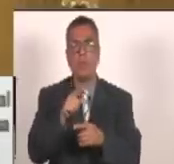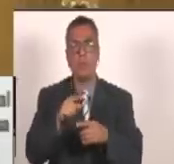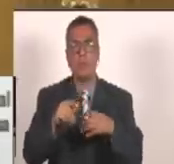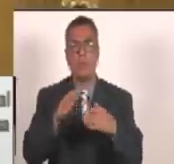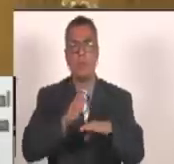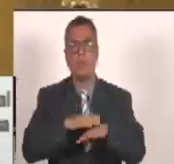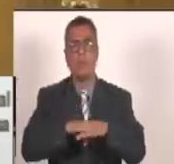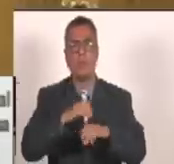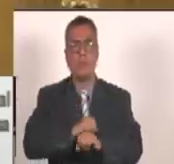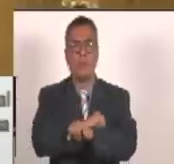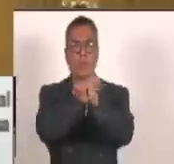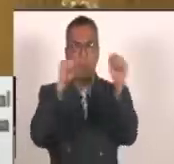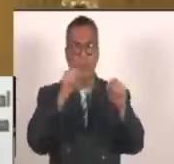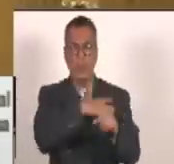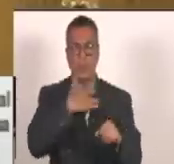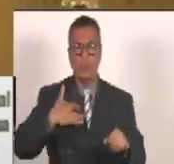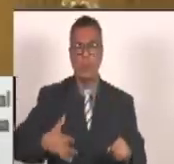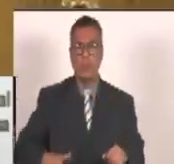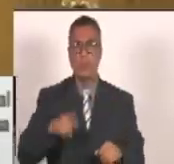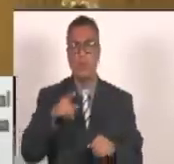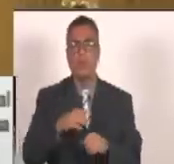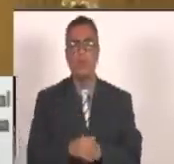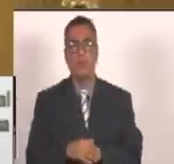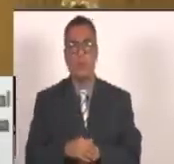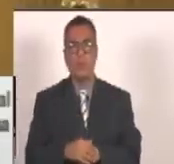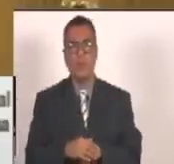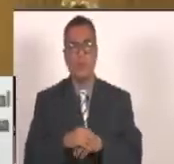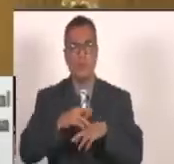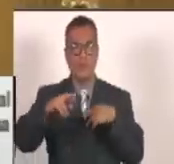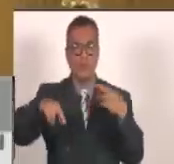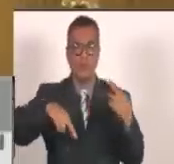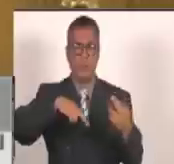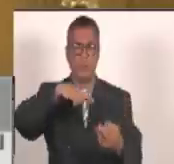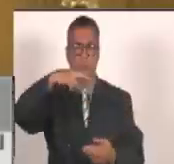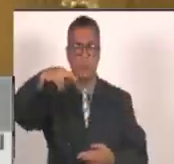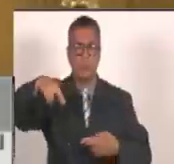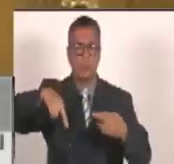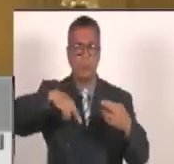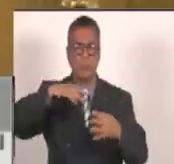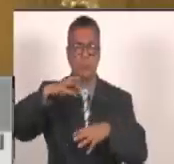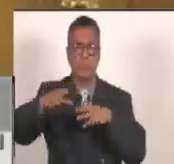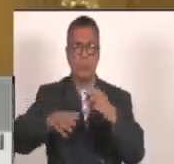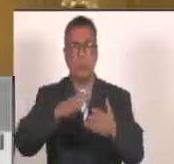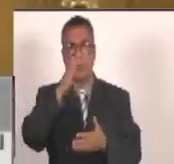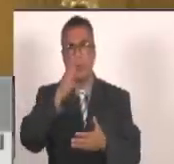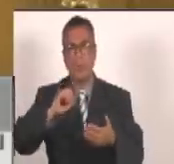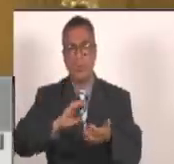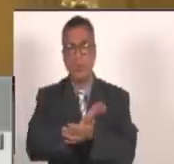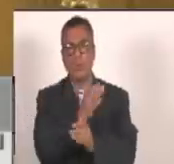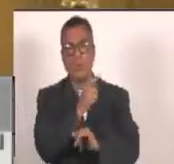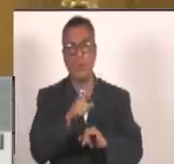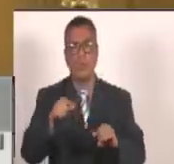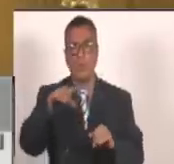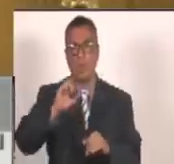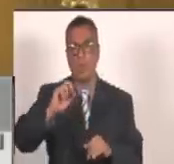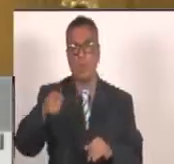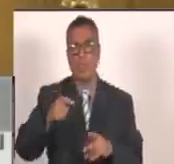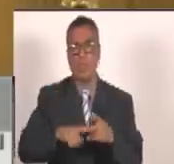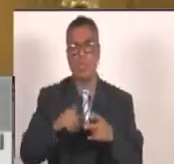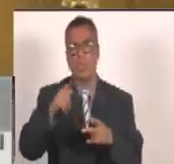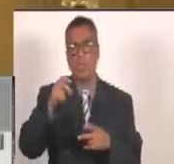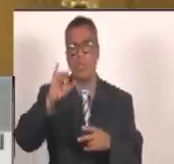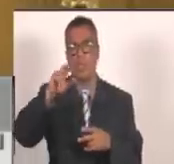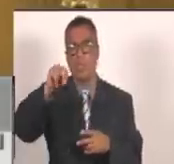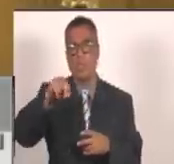tragedia que ocurrió esta mañana en China, con un tornado que destruyó gran parte de la ciudad de